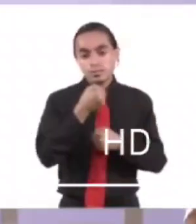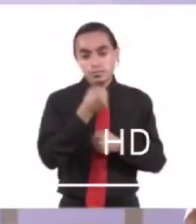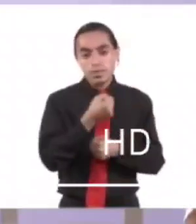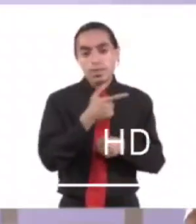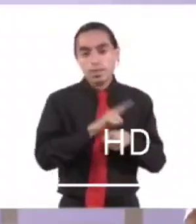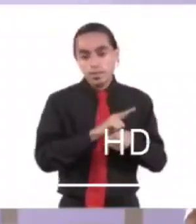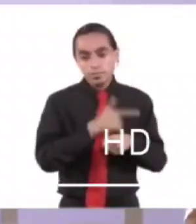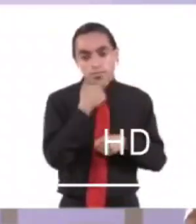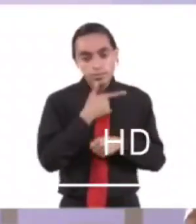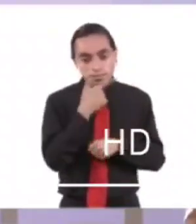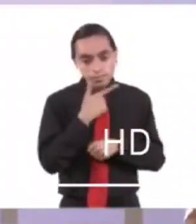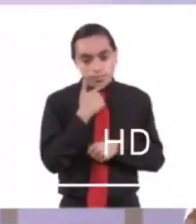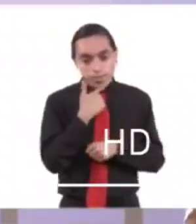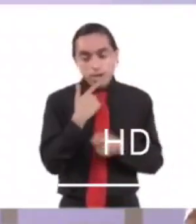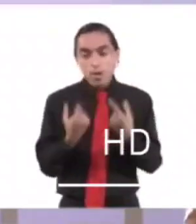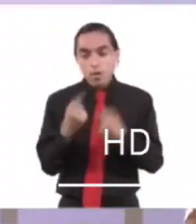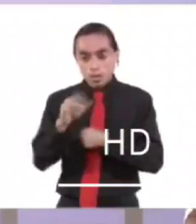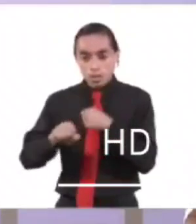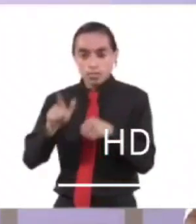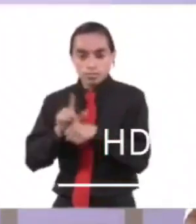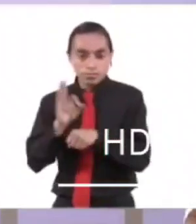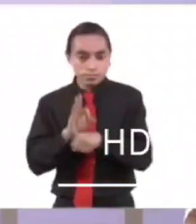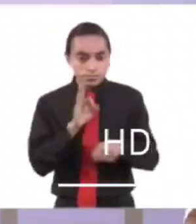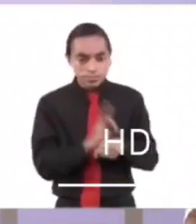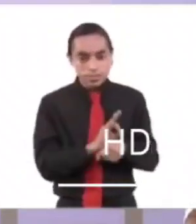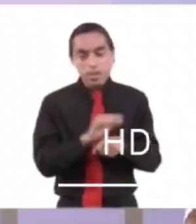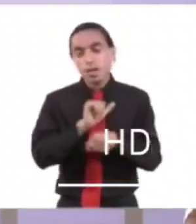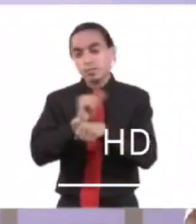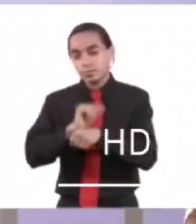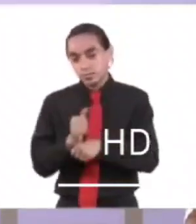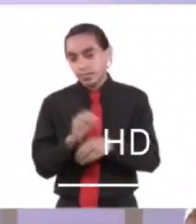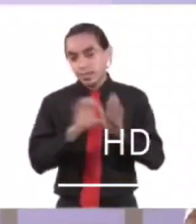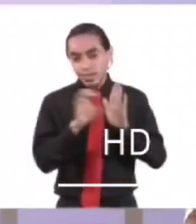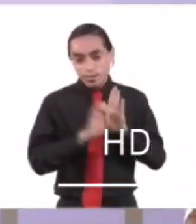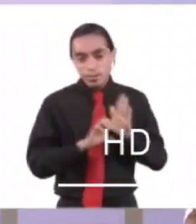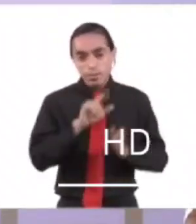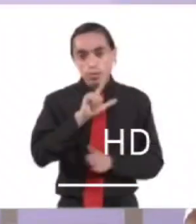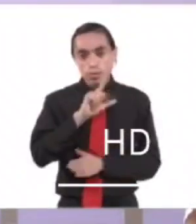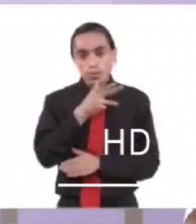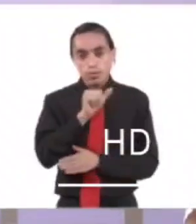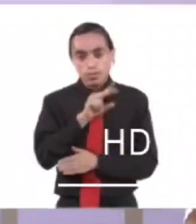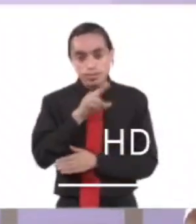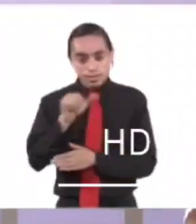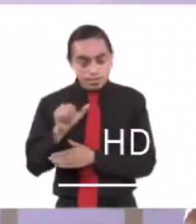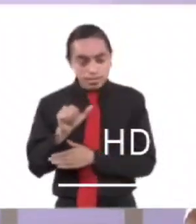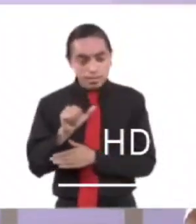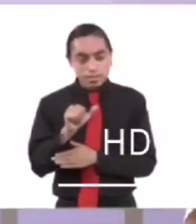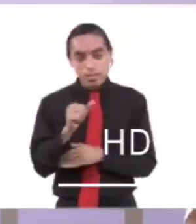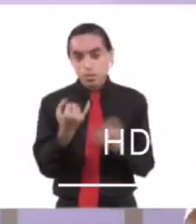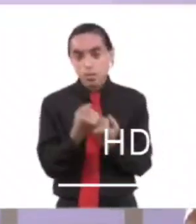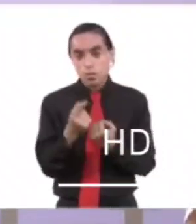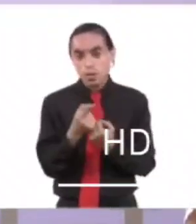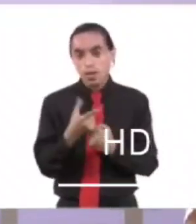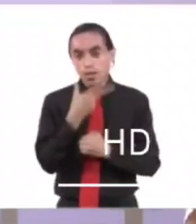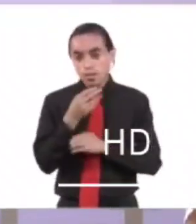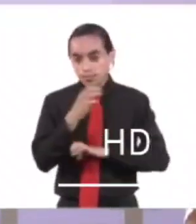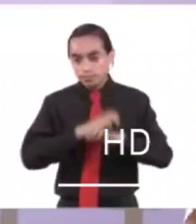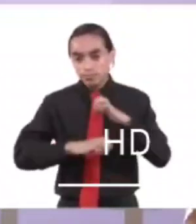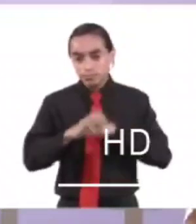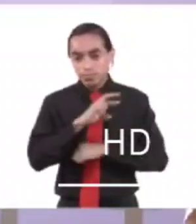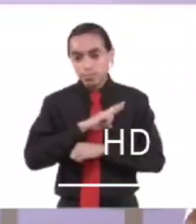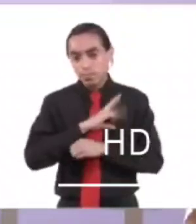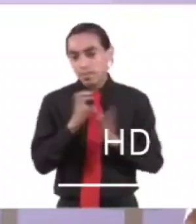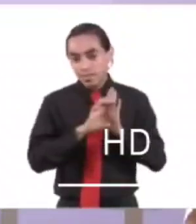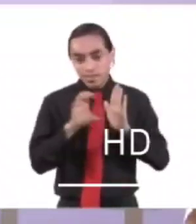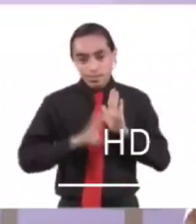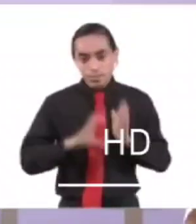defensores y defensoras de animales, artistas de la farándula como Lucha Villa y hasta empresarios como el mismo